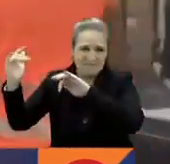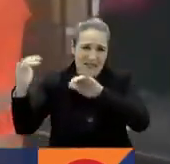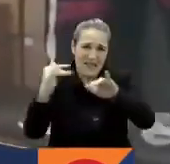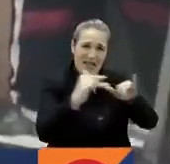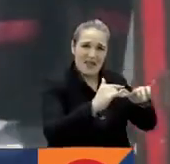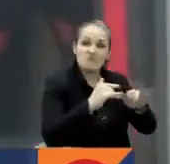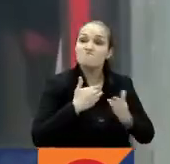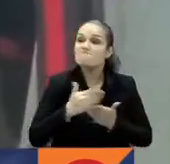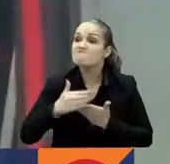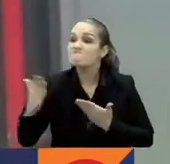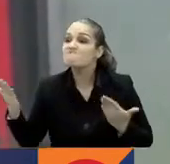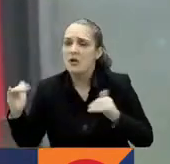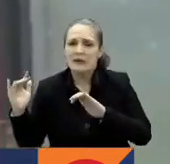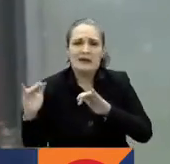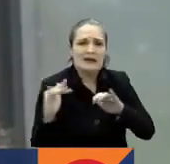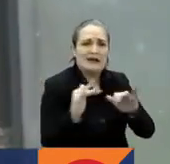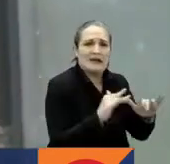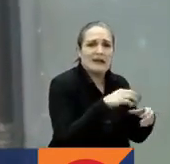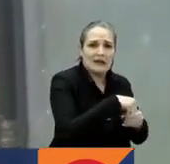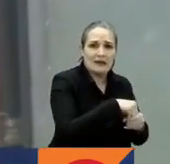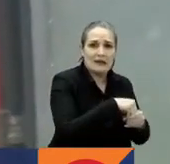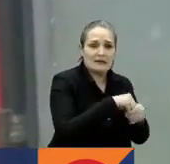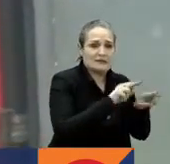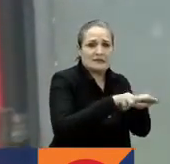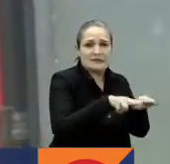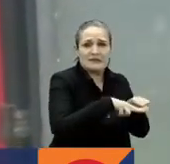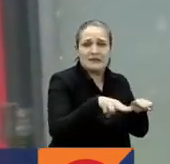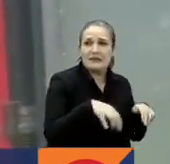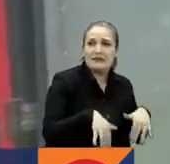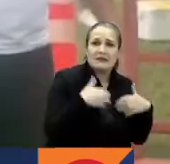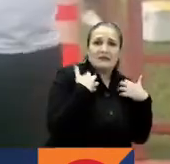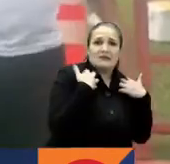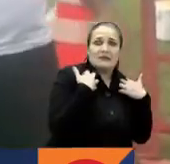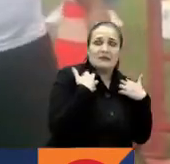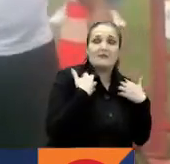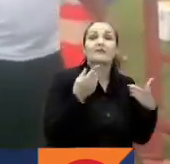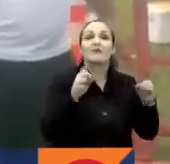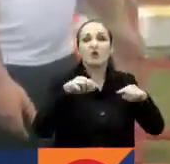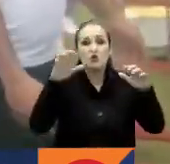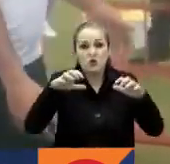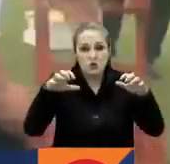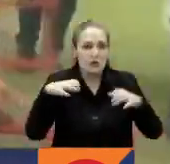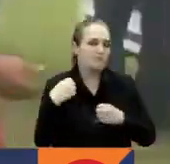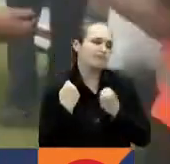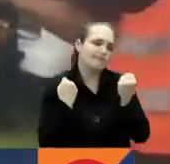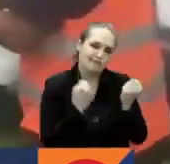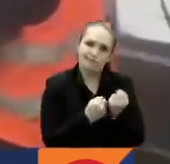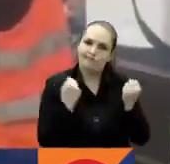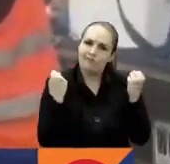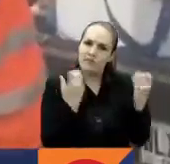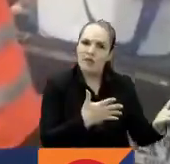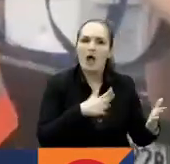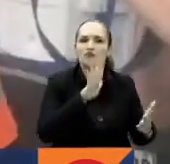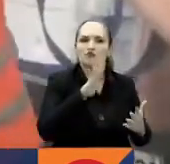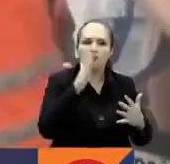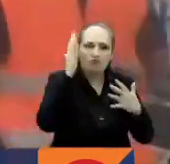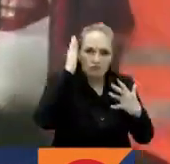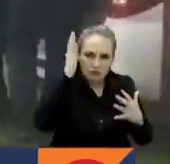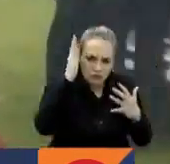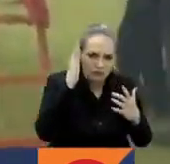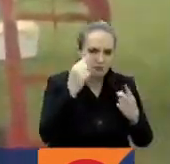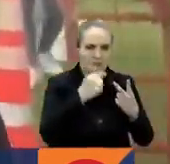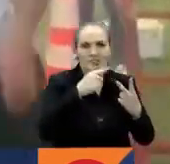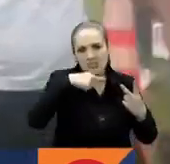vías, las fuerzas militares lideran el traslado y entrega de alimentos no perecederos, kits de aseo, medicamentos y vacunas contra